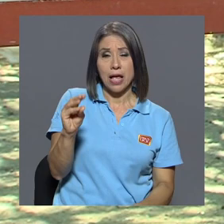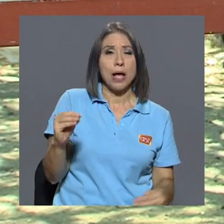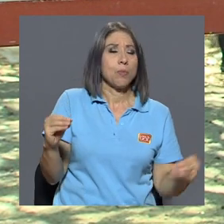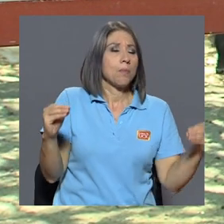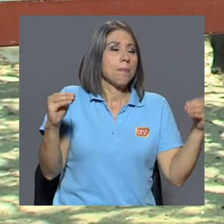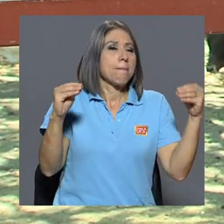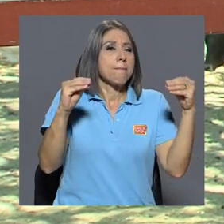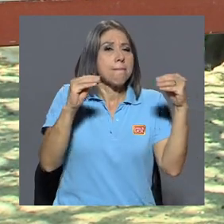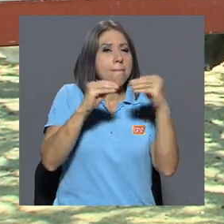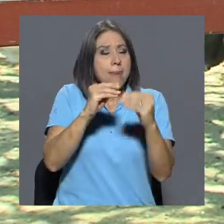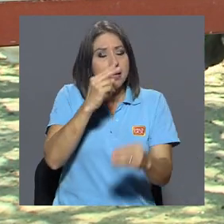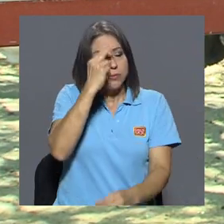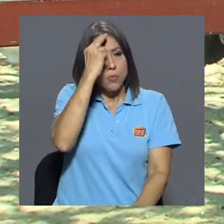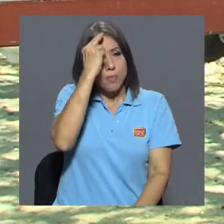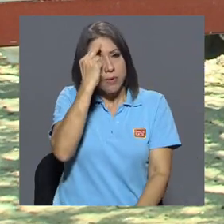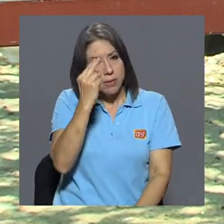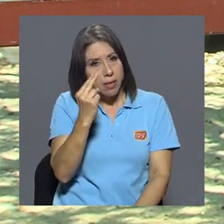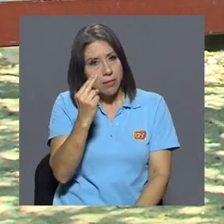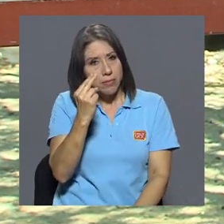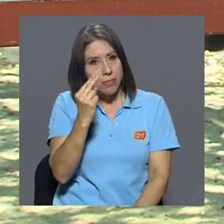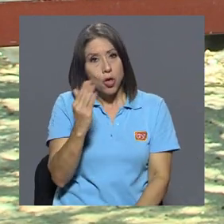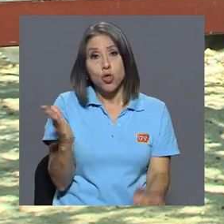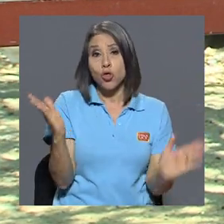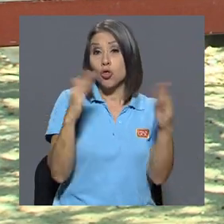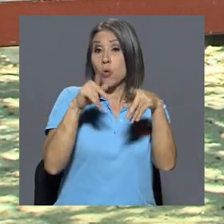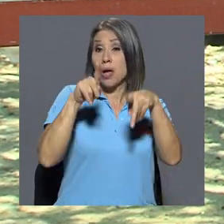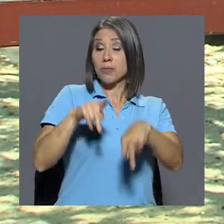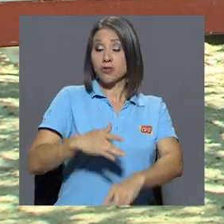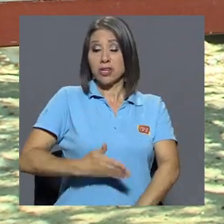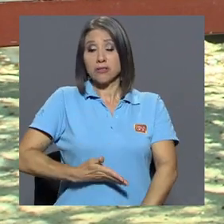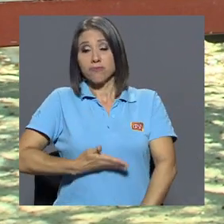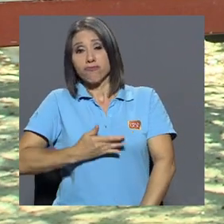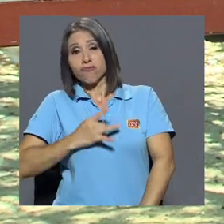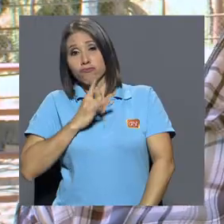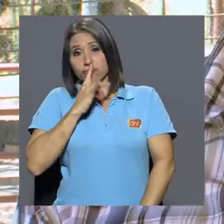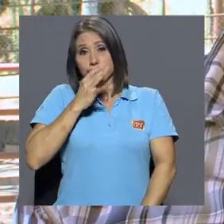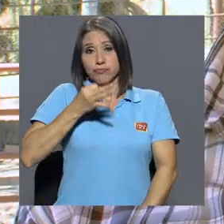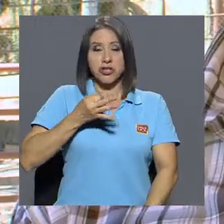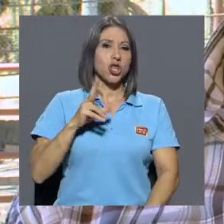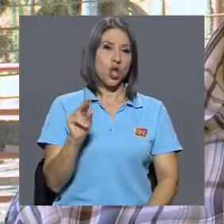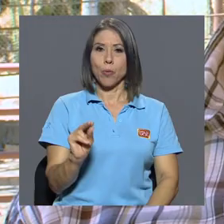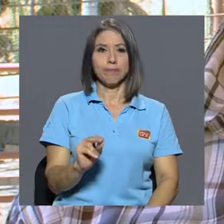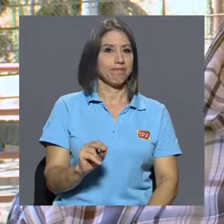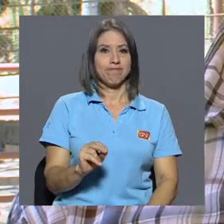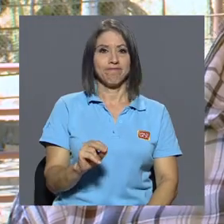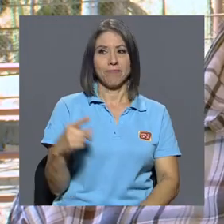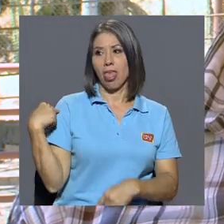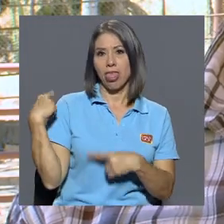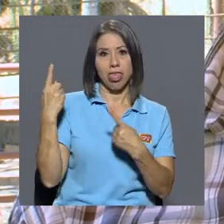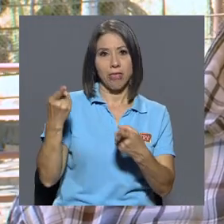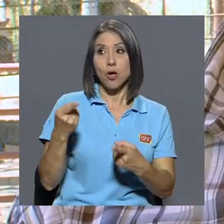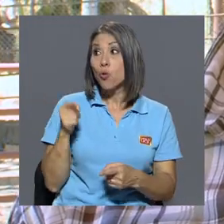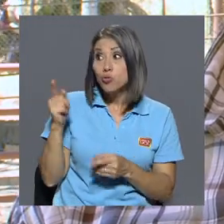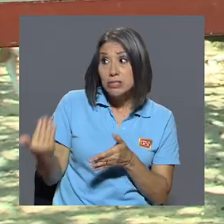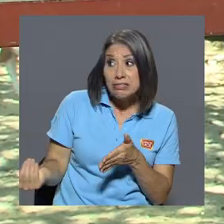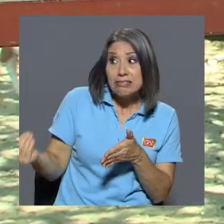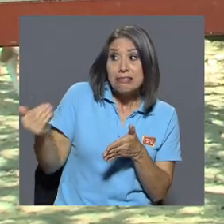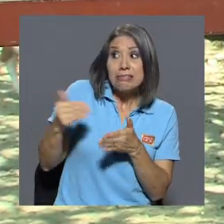humildad. No hay divos. No. En lo que tengo. ¿Regresaría a Canal 7?